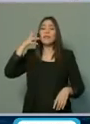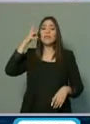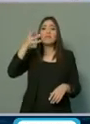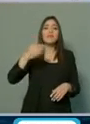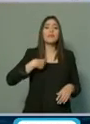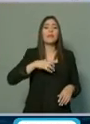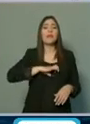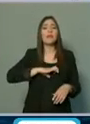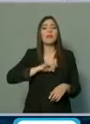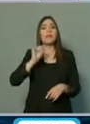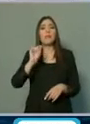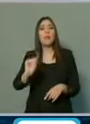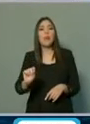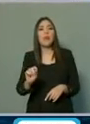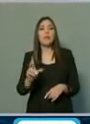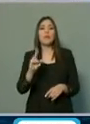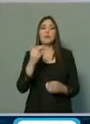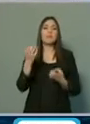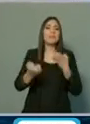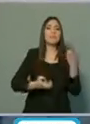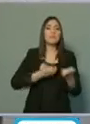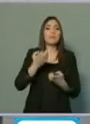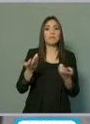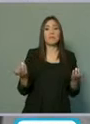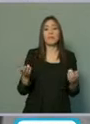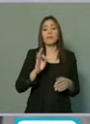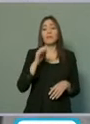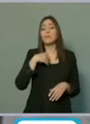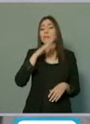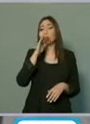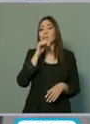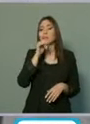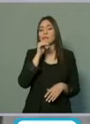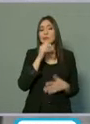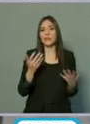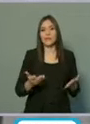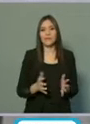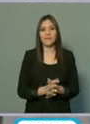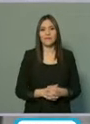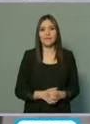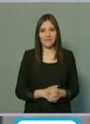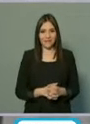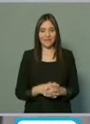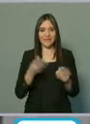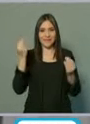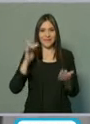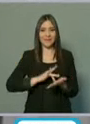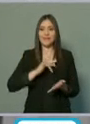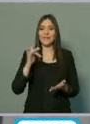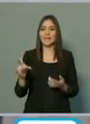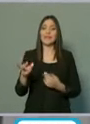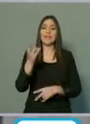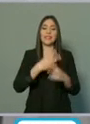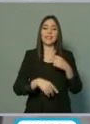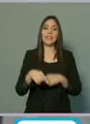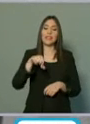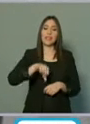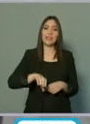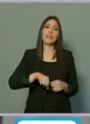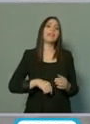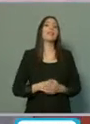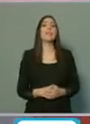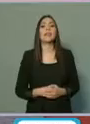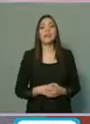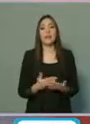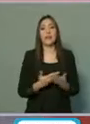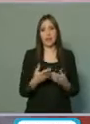no practiqué mucho, entonces pues por más que quiera no lo voy a poder lograr. Claro está. Pues te agradecemos muchísimo que hayas venido con nosotros. No, al contrario, muchas gracias.